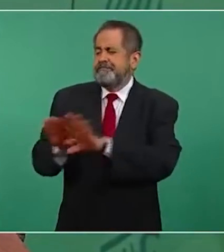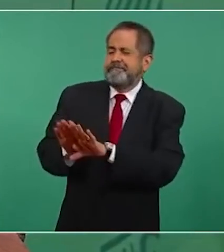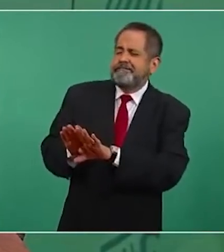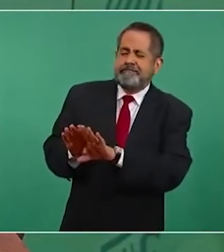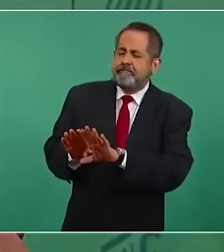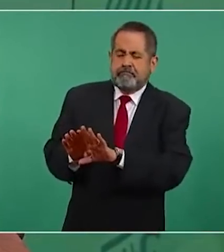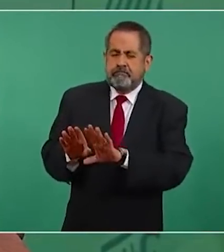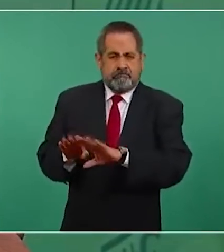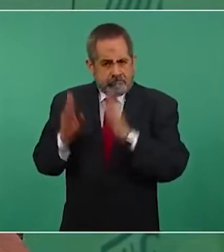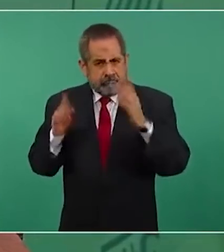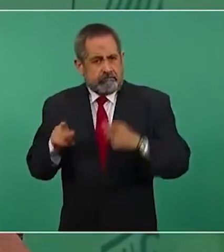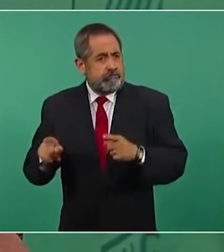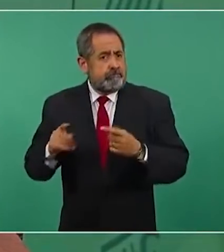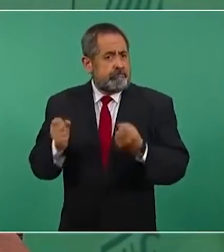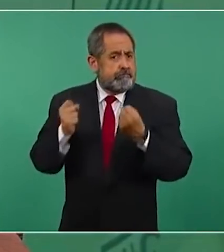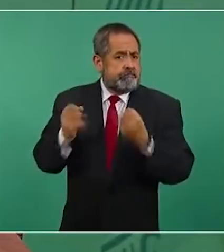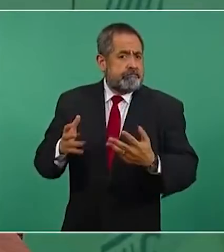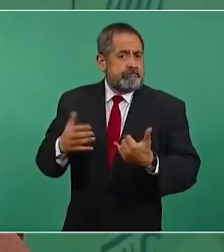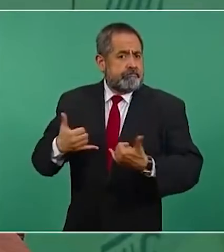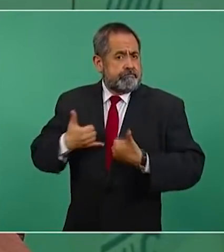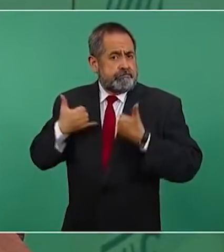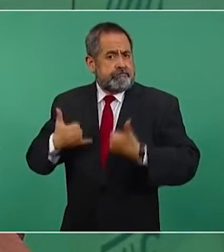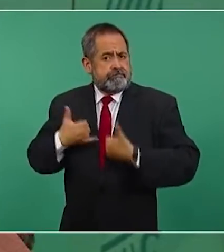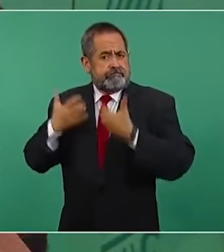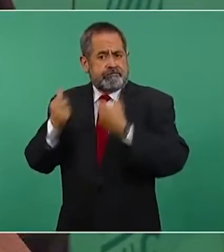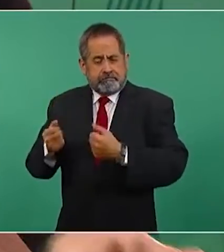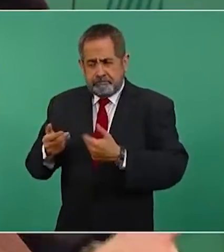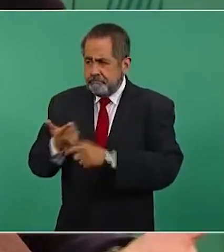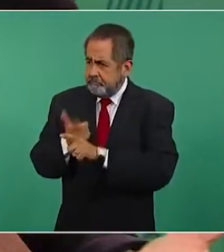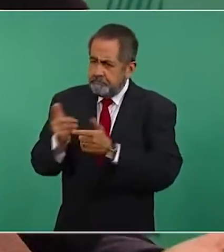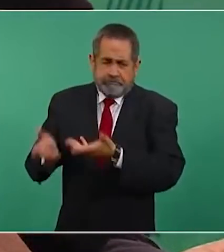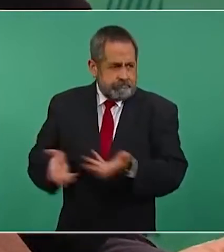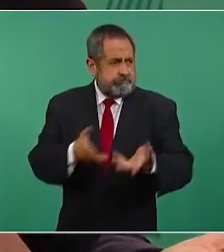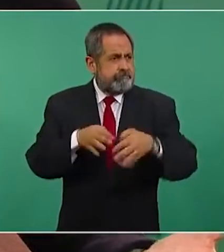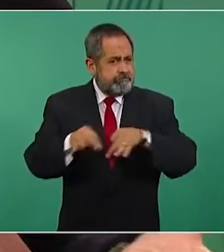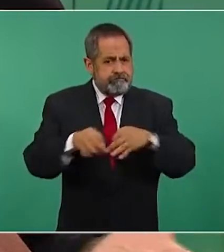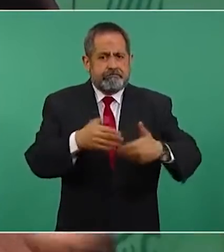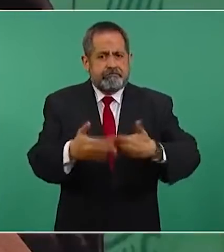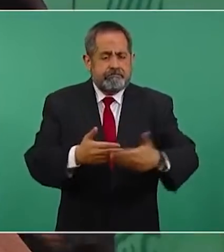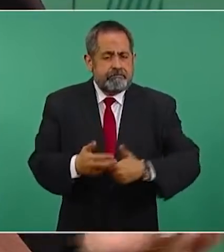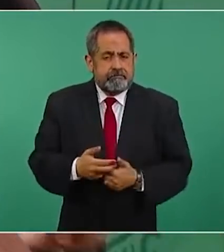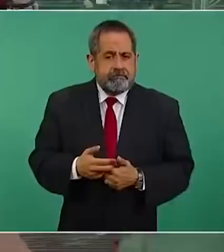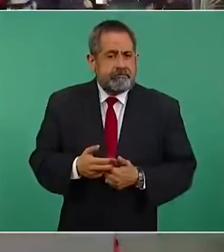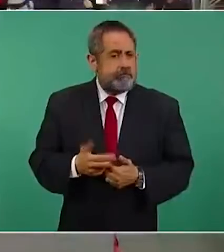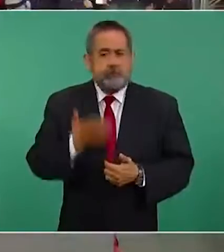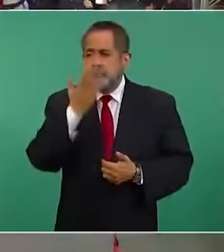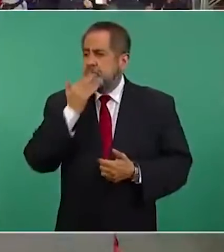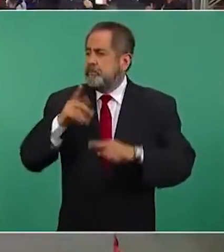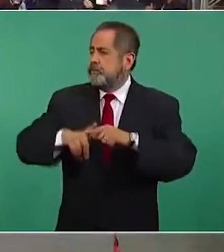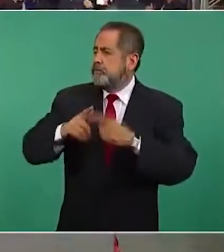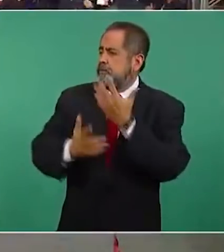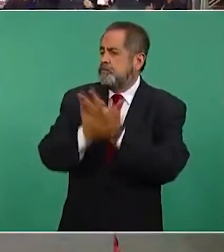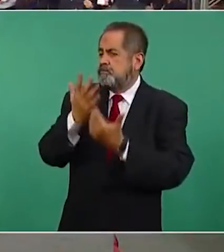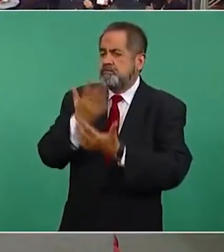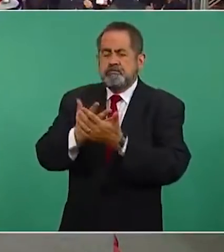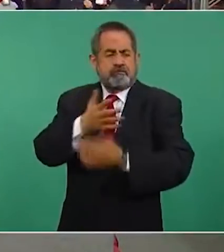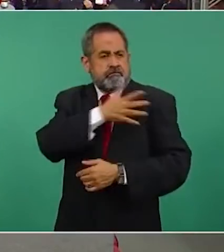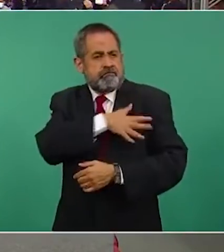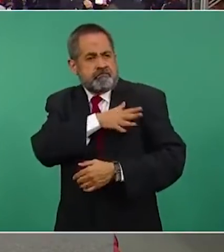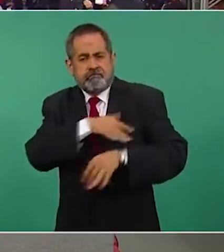la mayoría jóvenes si no se tiene fuerza de trabajo suficiente